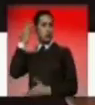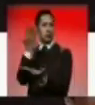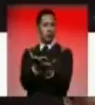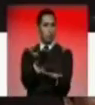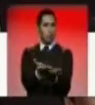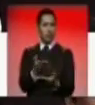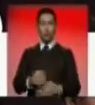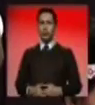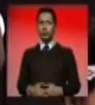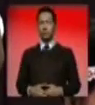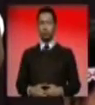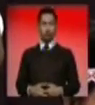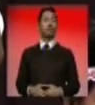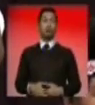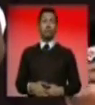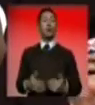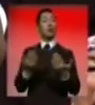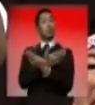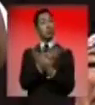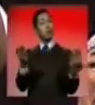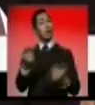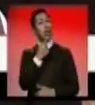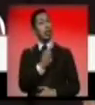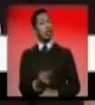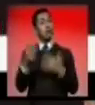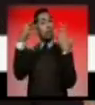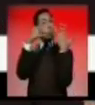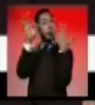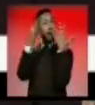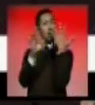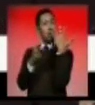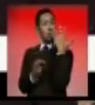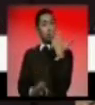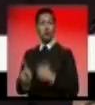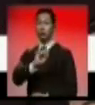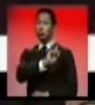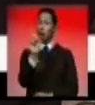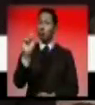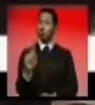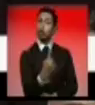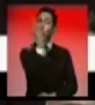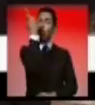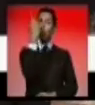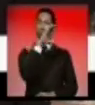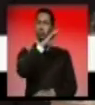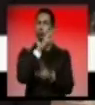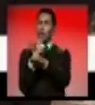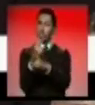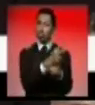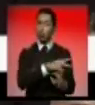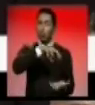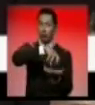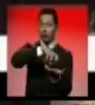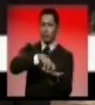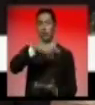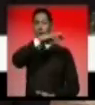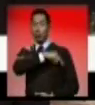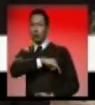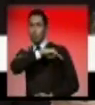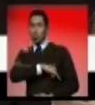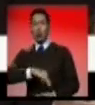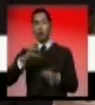propuestas. Usted dijo presupuesto, no solamente a los consejos provinciales, a los municipios, a las